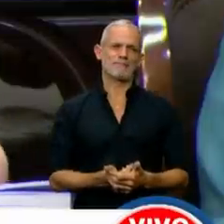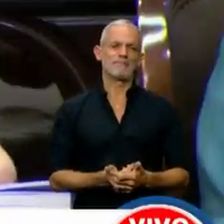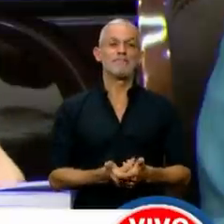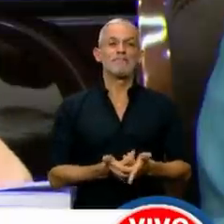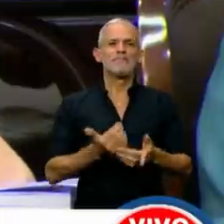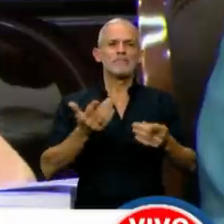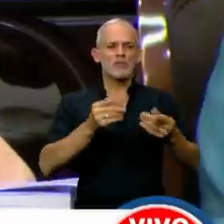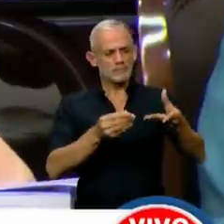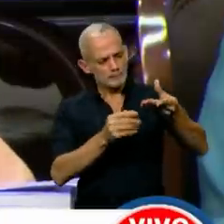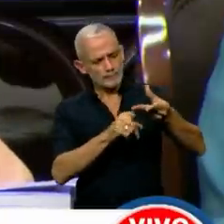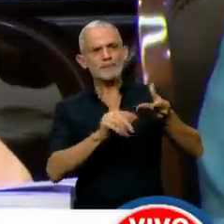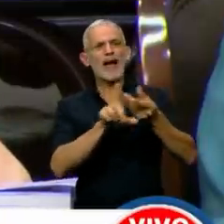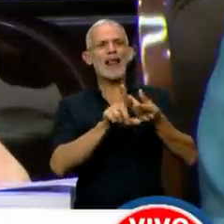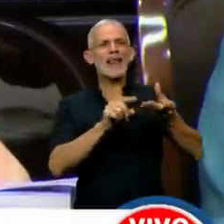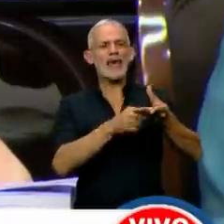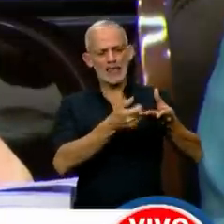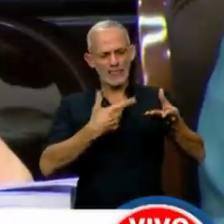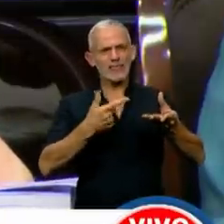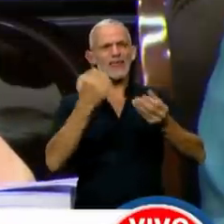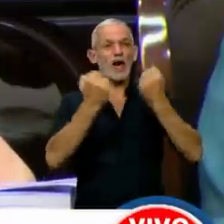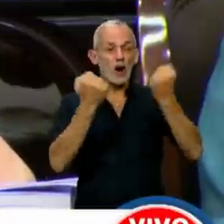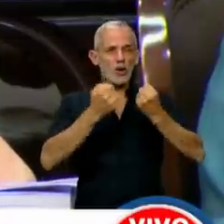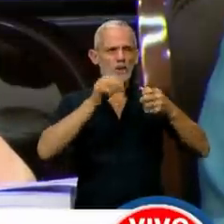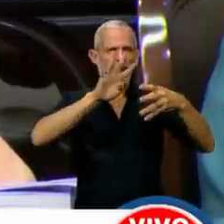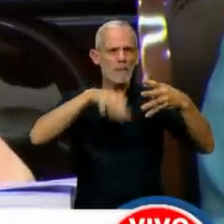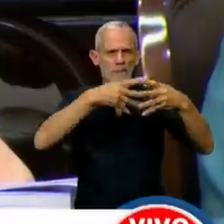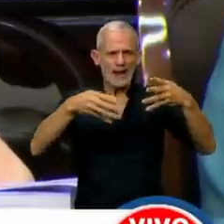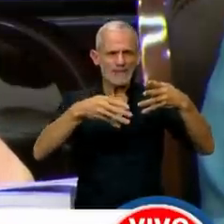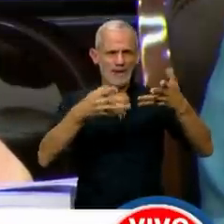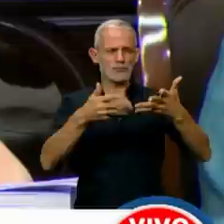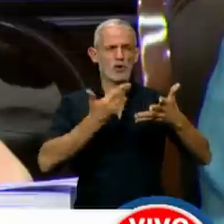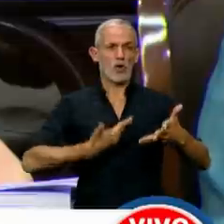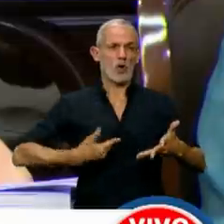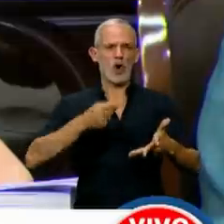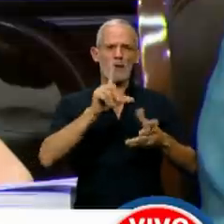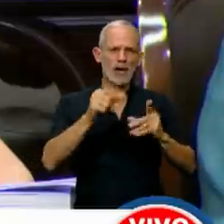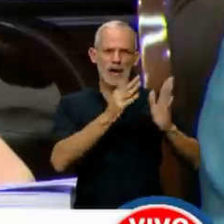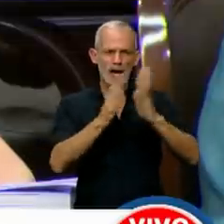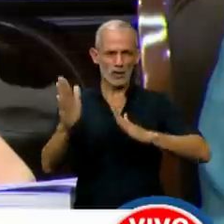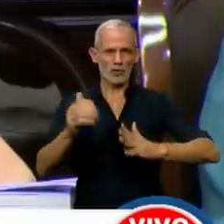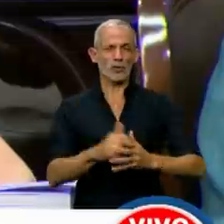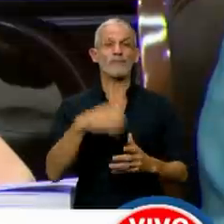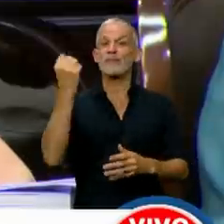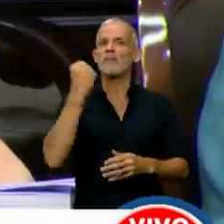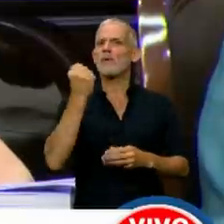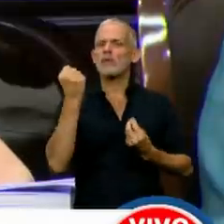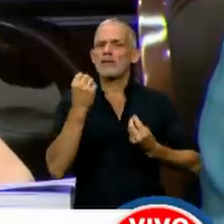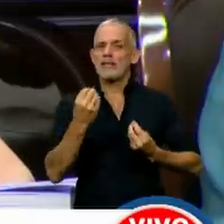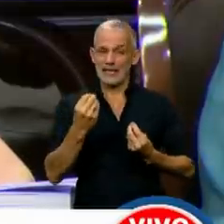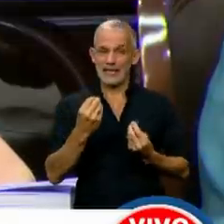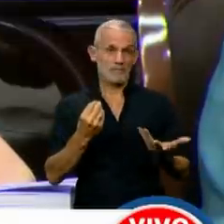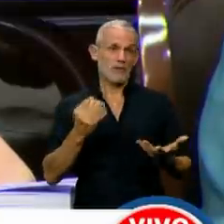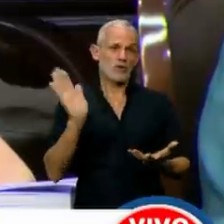un instrumento por excelencia de política económica y planificación gubernamental y es muy importante que todos